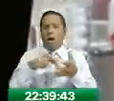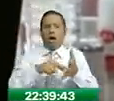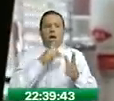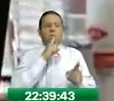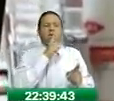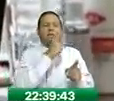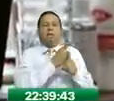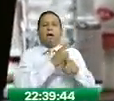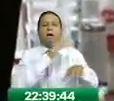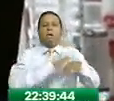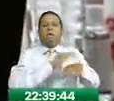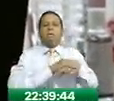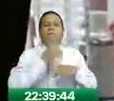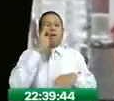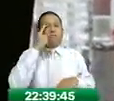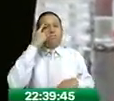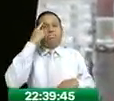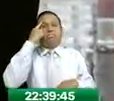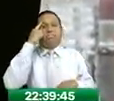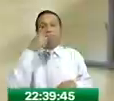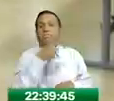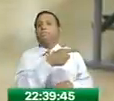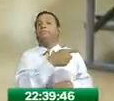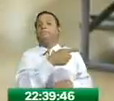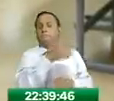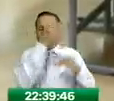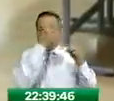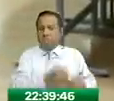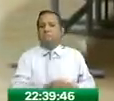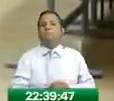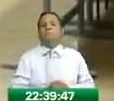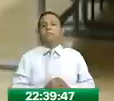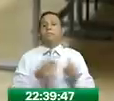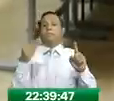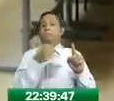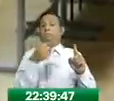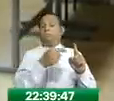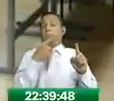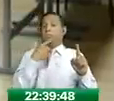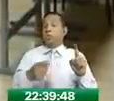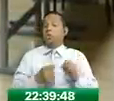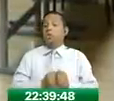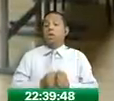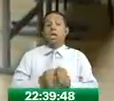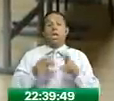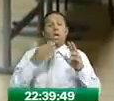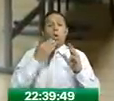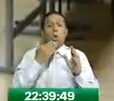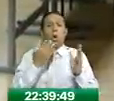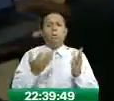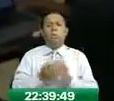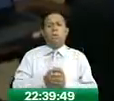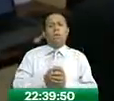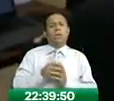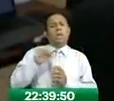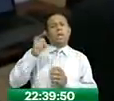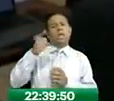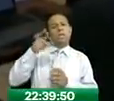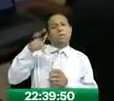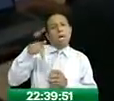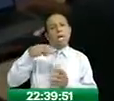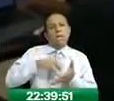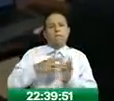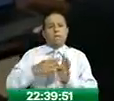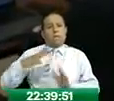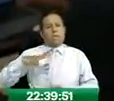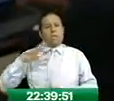sentido, mencionó que la ex asesora recordó acciones que mencionan a SP o señor presidente, el cual le dispuso se realice un registro de los